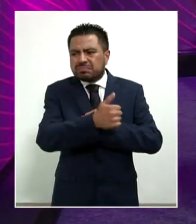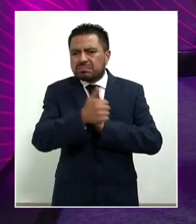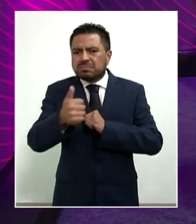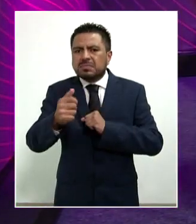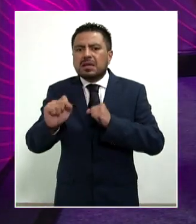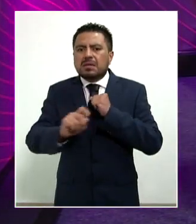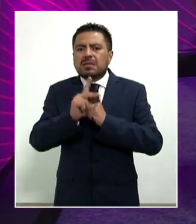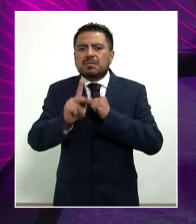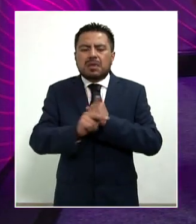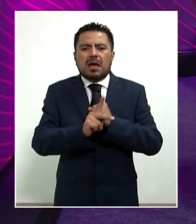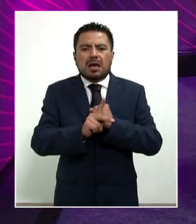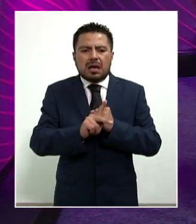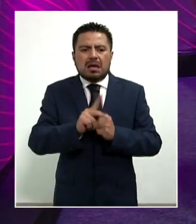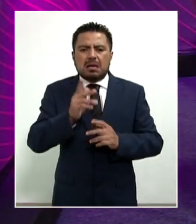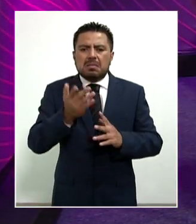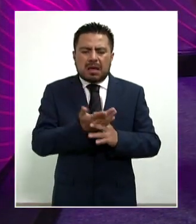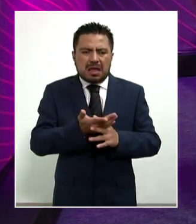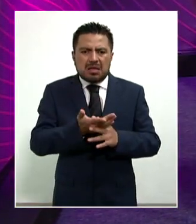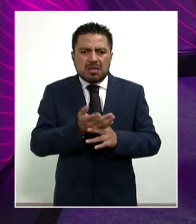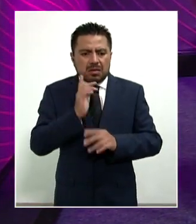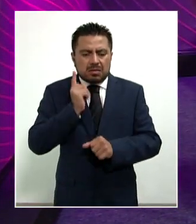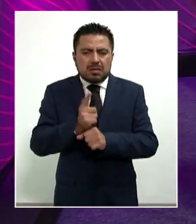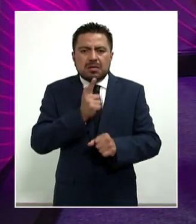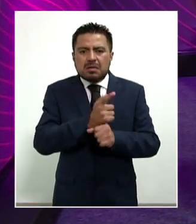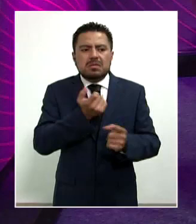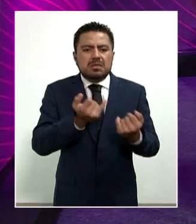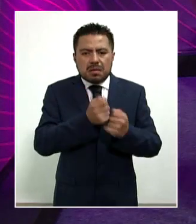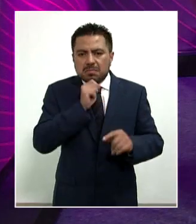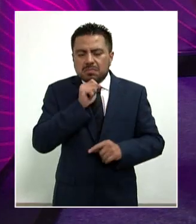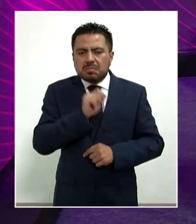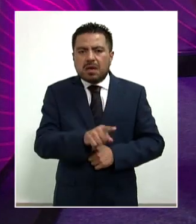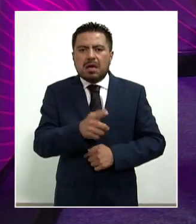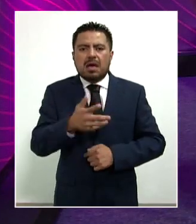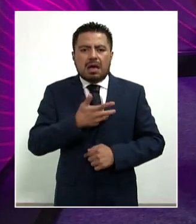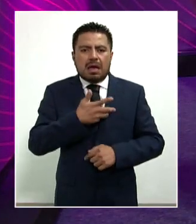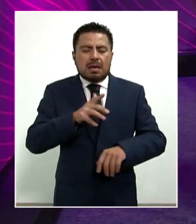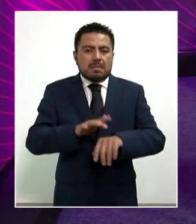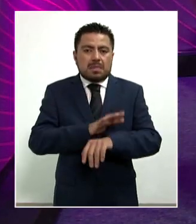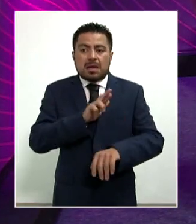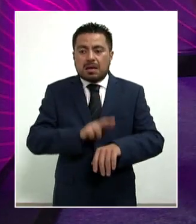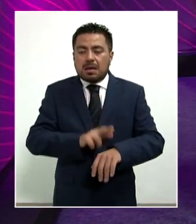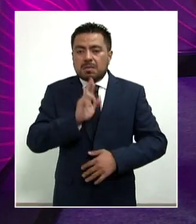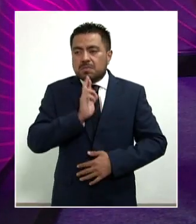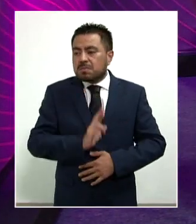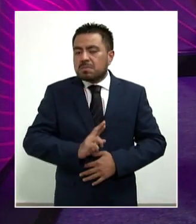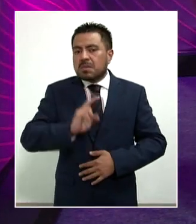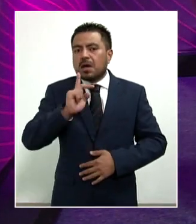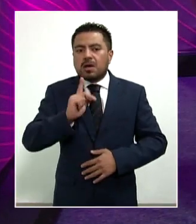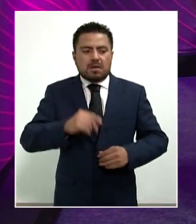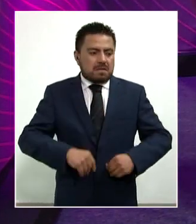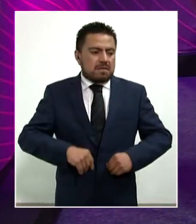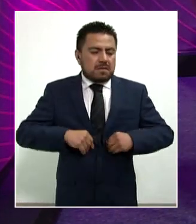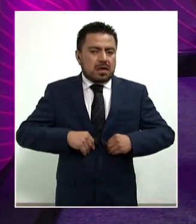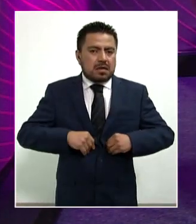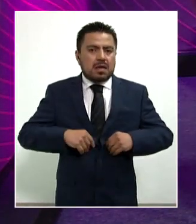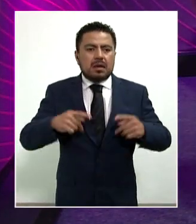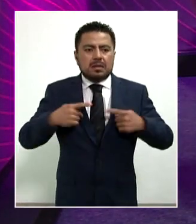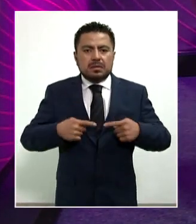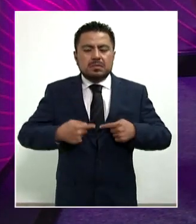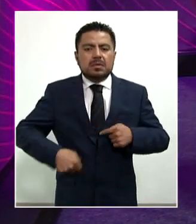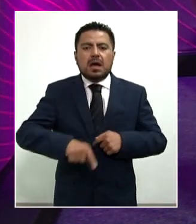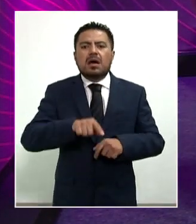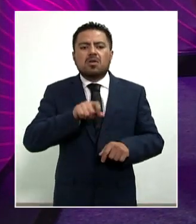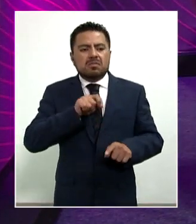en países de ingresos medios lo que vemos también es que ha habido una mejora en las condiciones de vida de la gente,